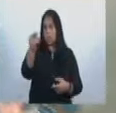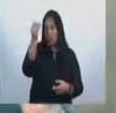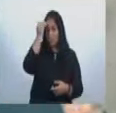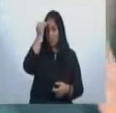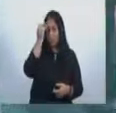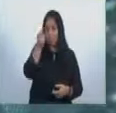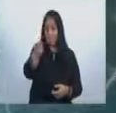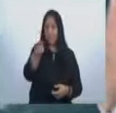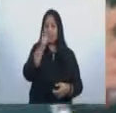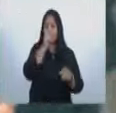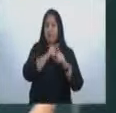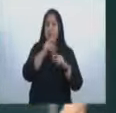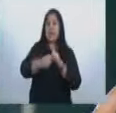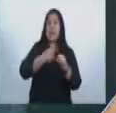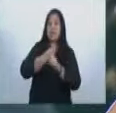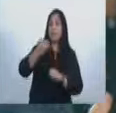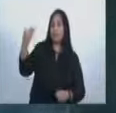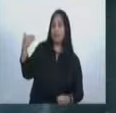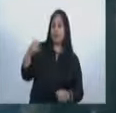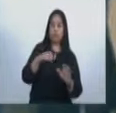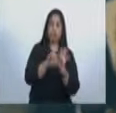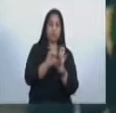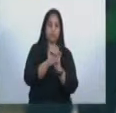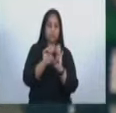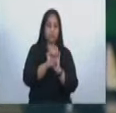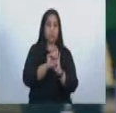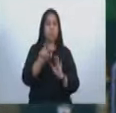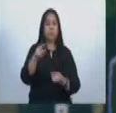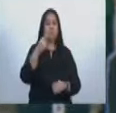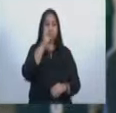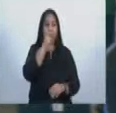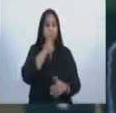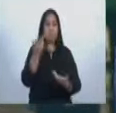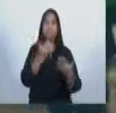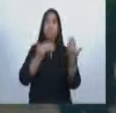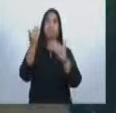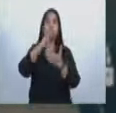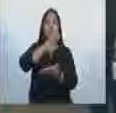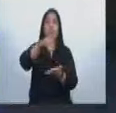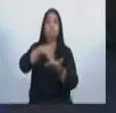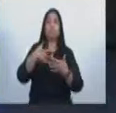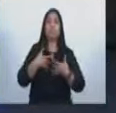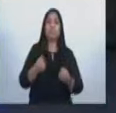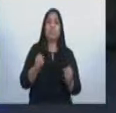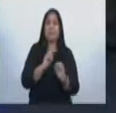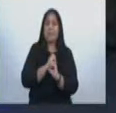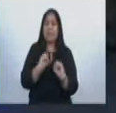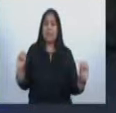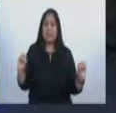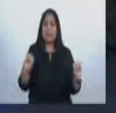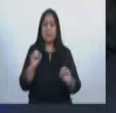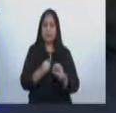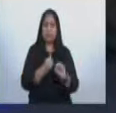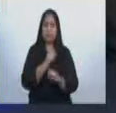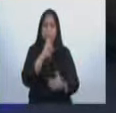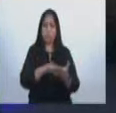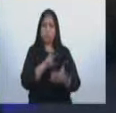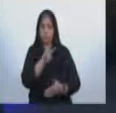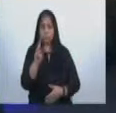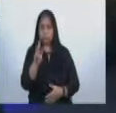que el año pasado por ejemplo no se construyó ningún centro de salud en Guatemala en el año